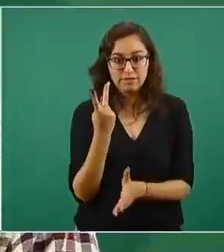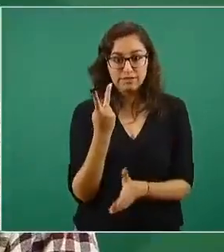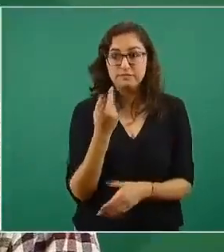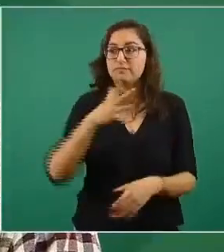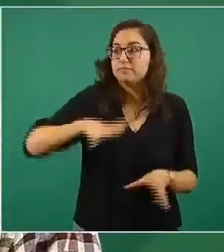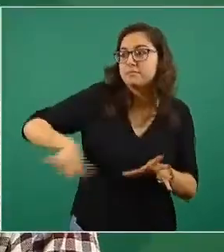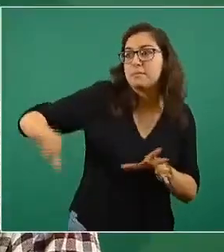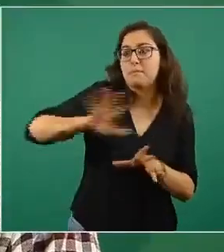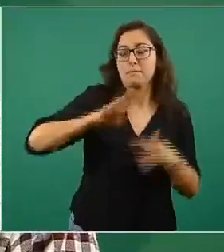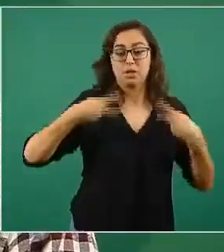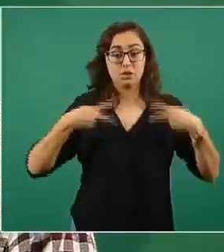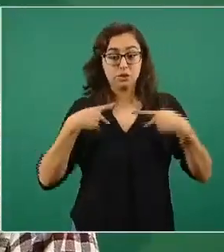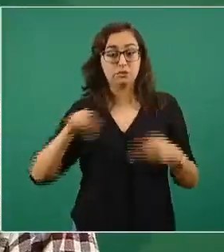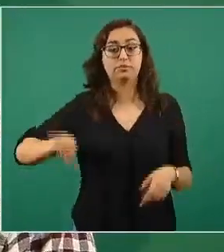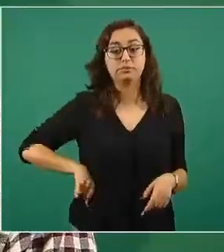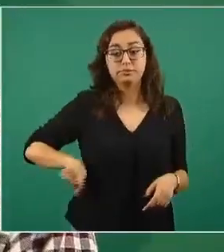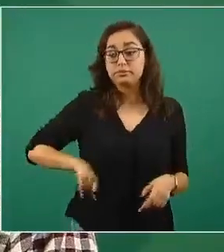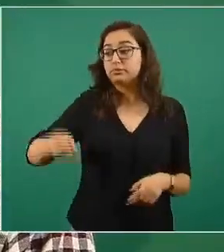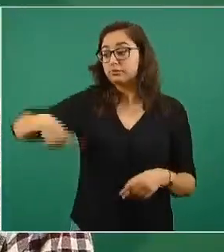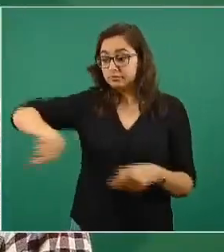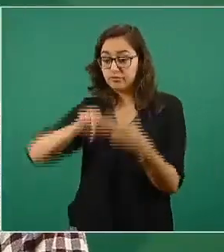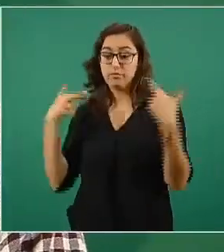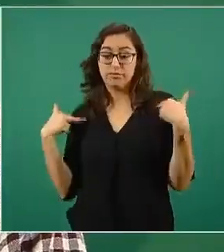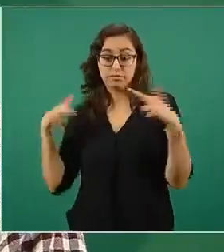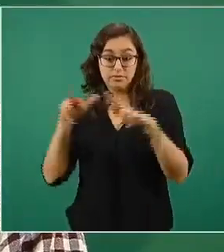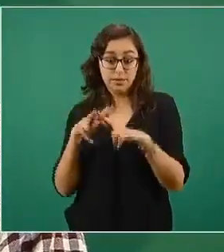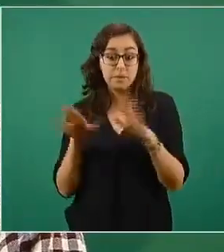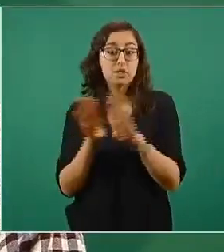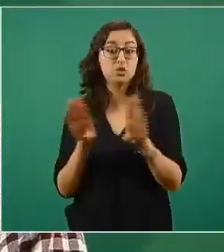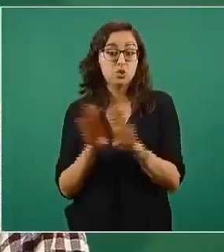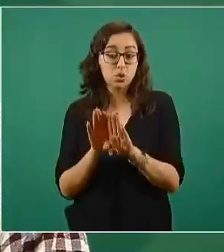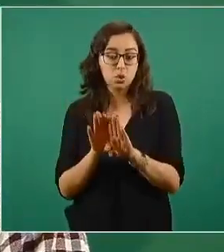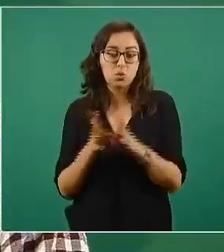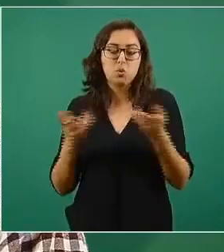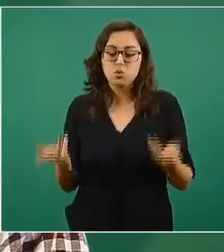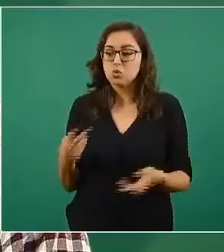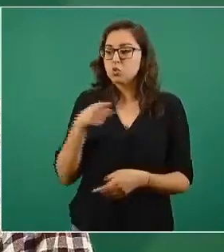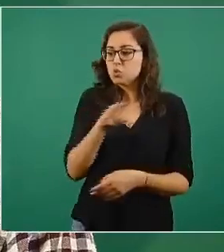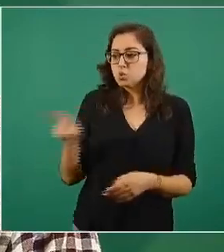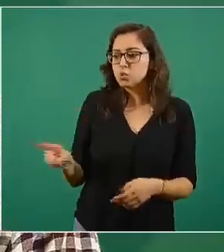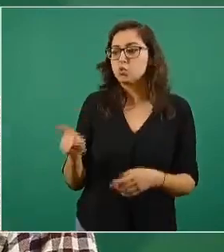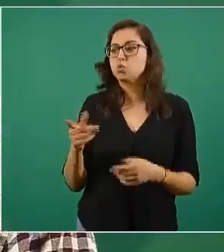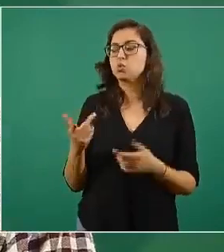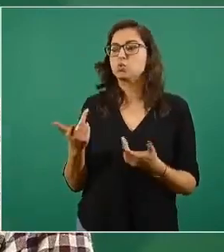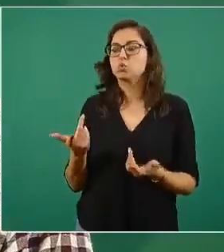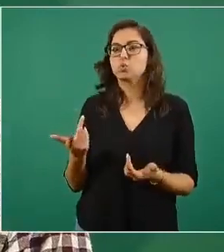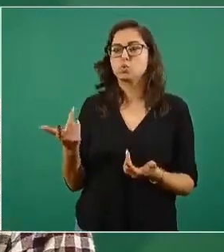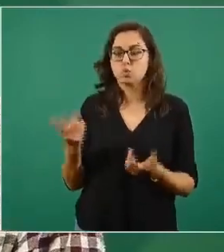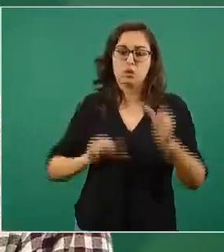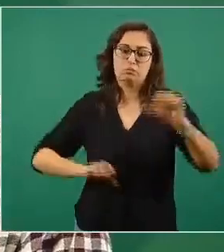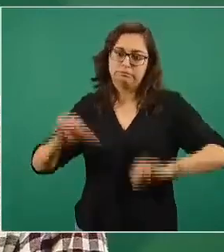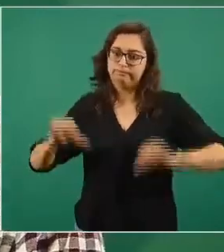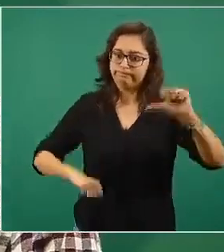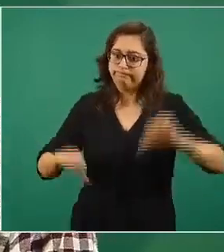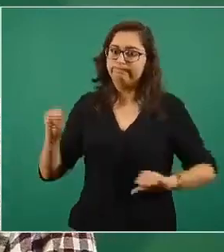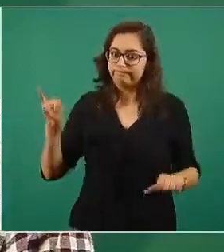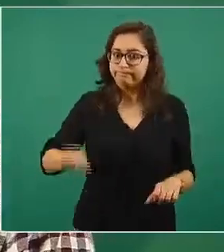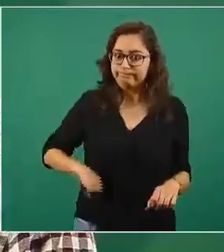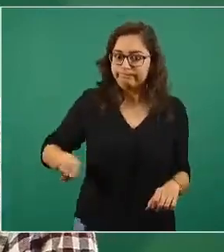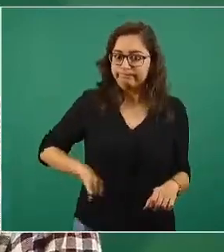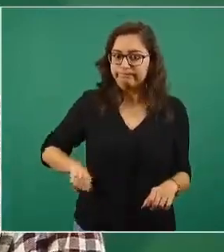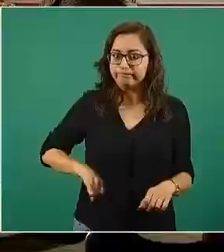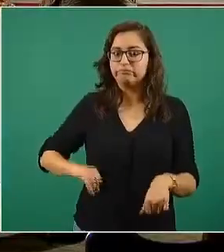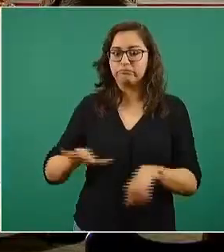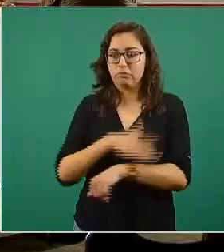público. En el caso del magisterio es, desde luego, una actividad de enorme interés público por su carácter masivo,